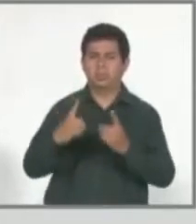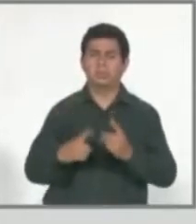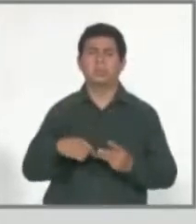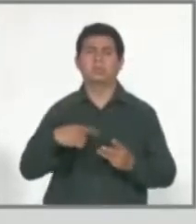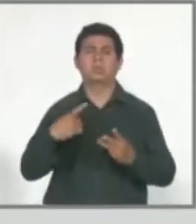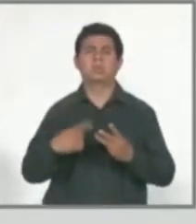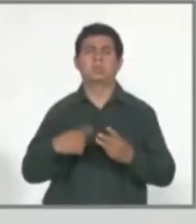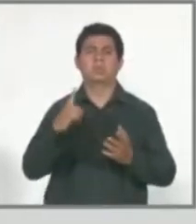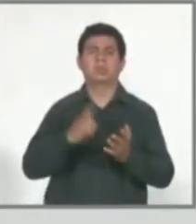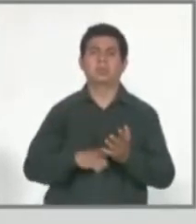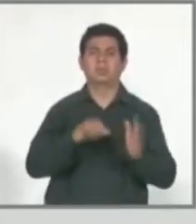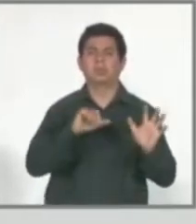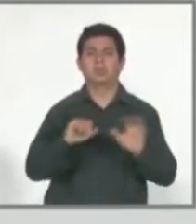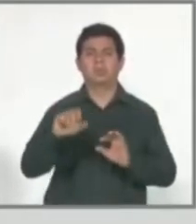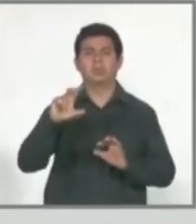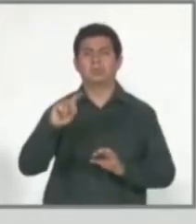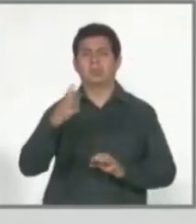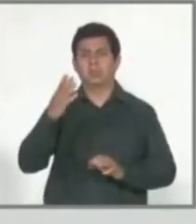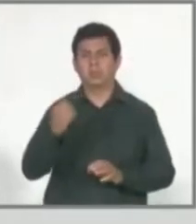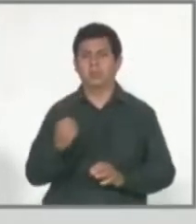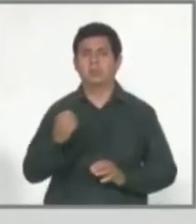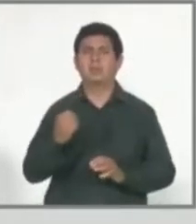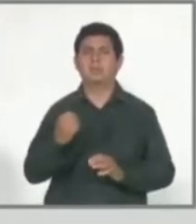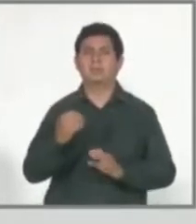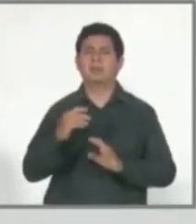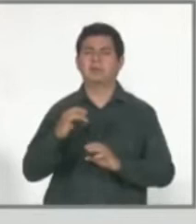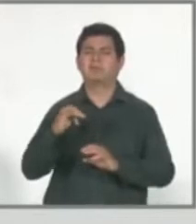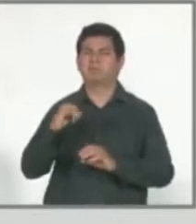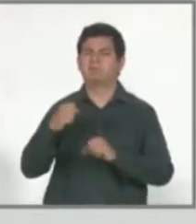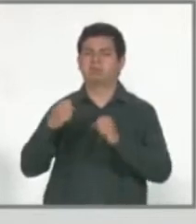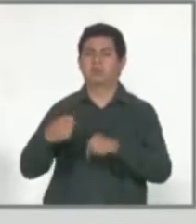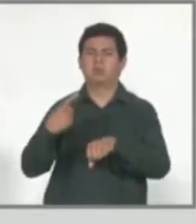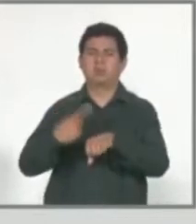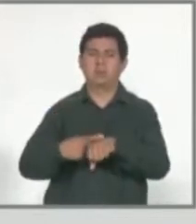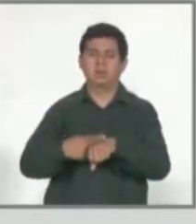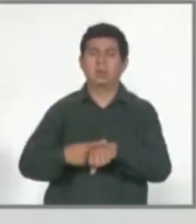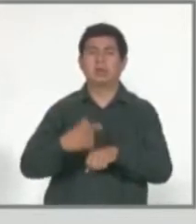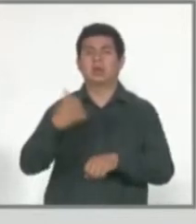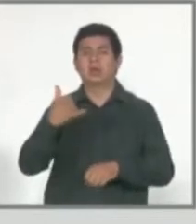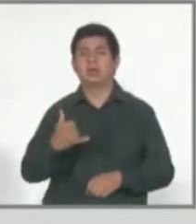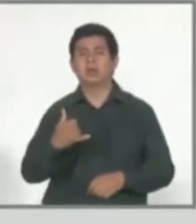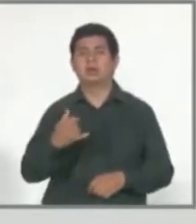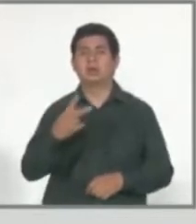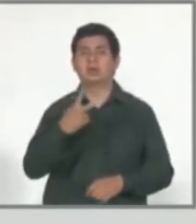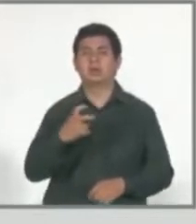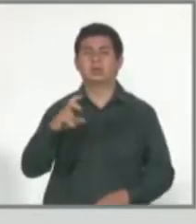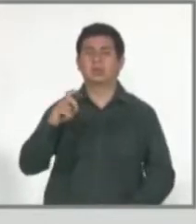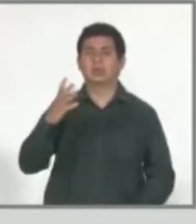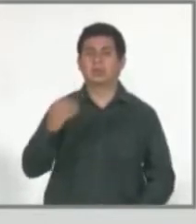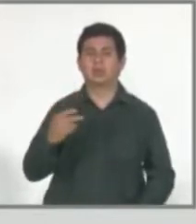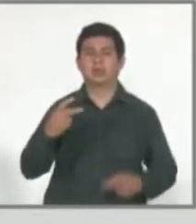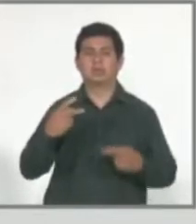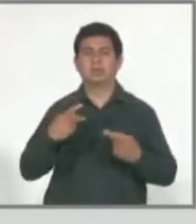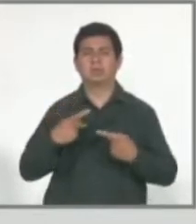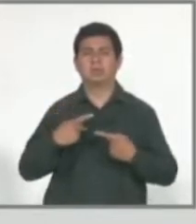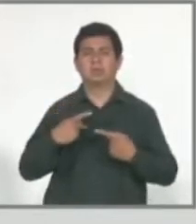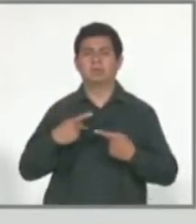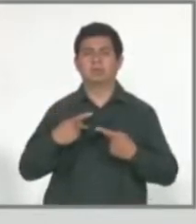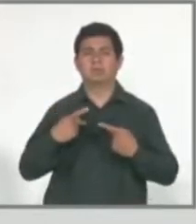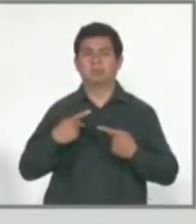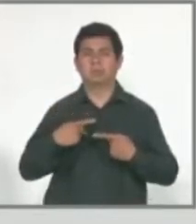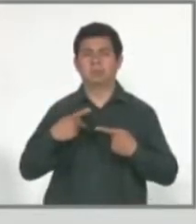mil 639 casos confirmados y 239 casos